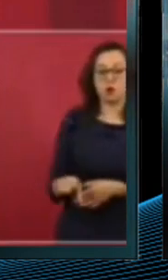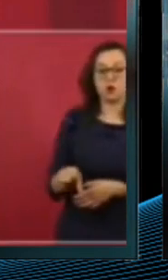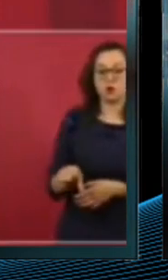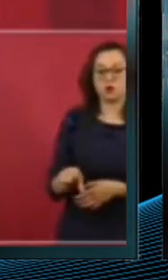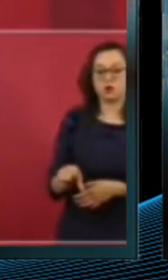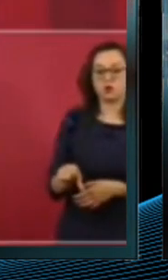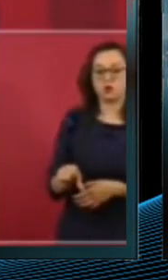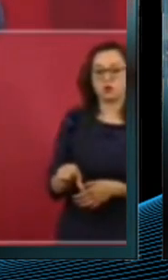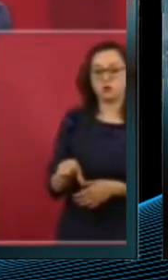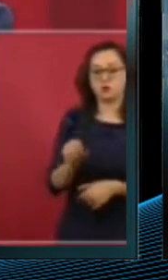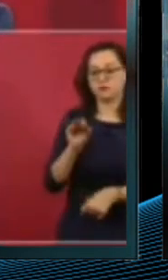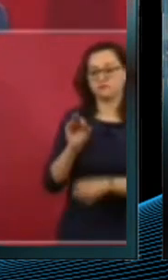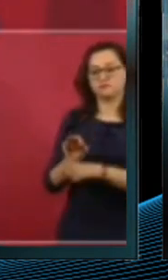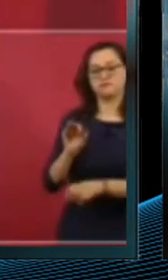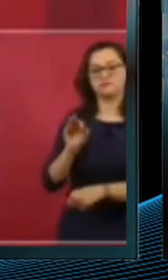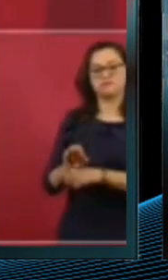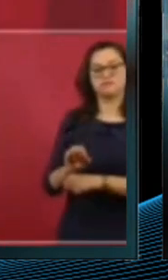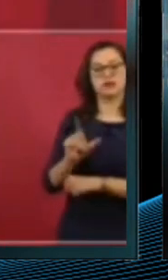para que